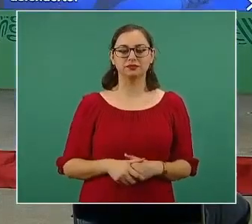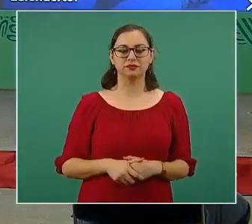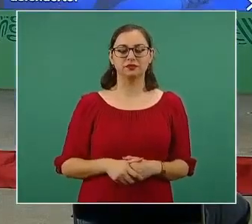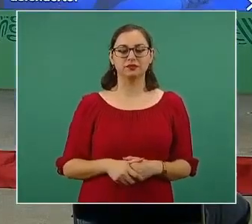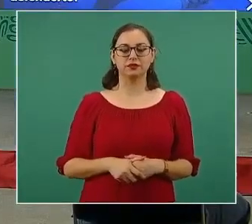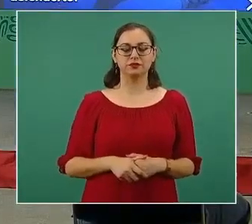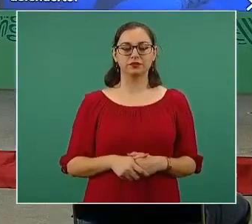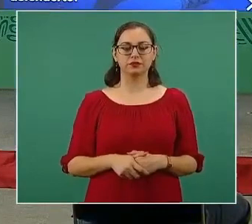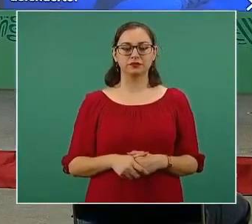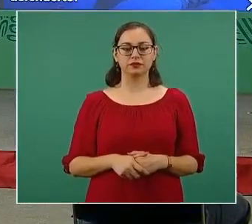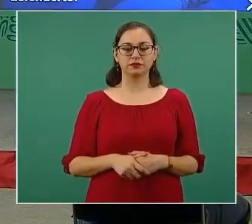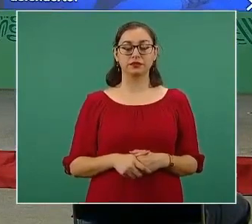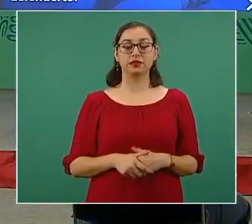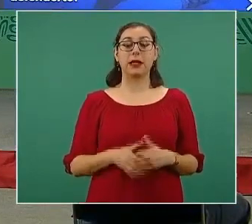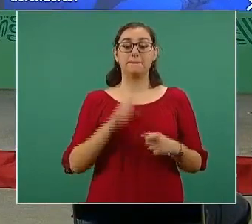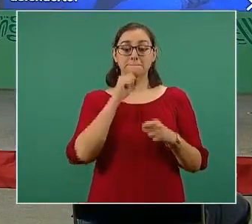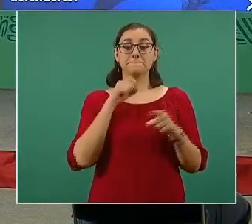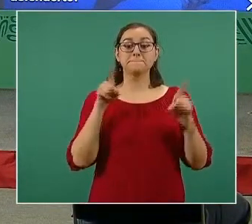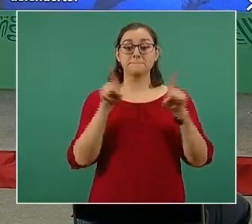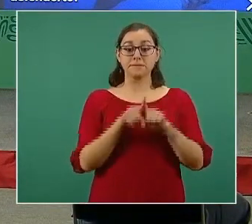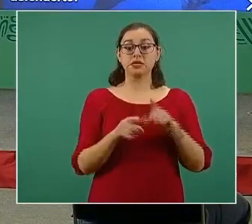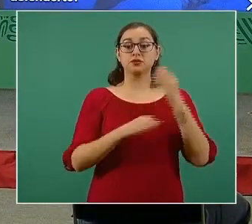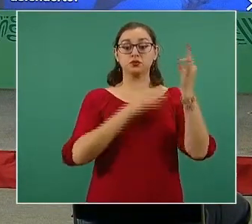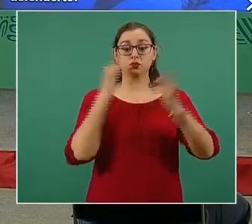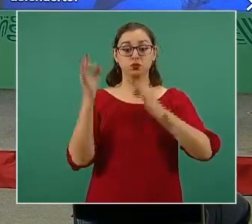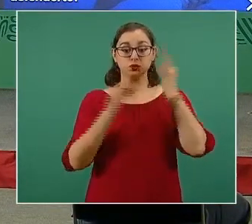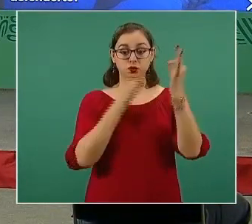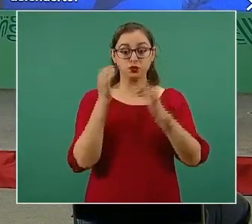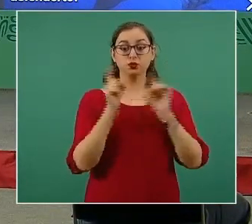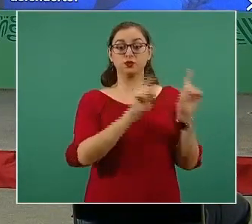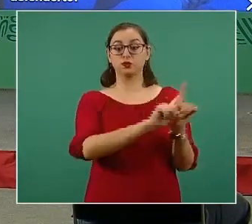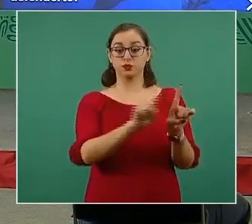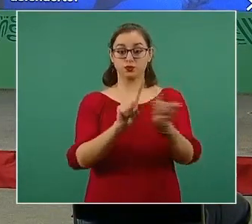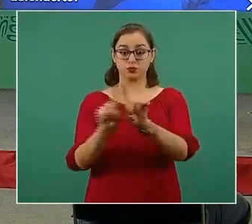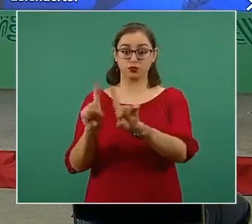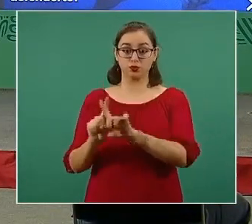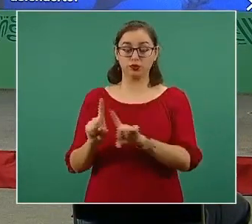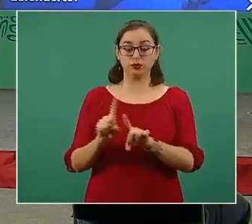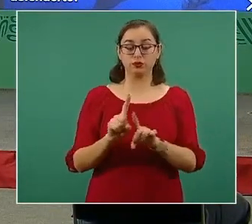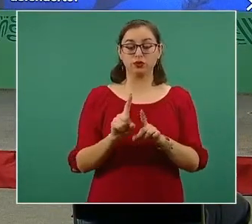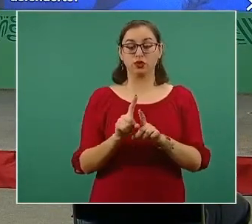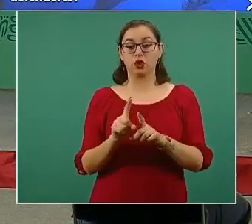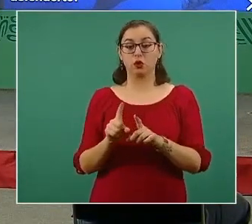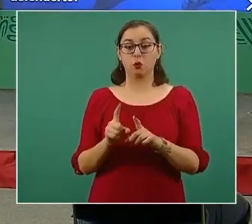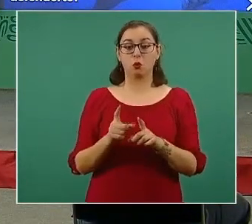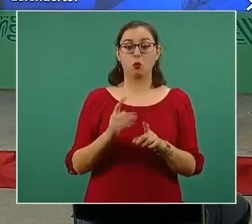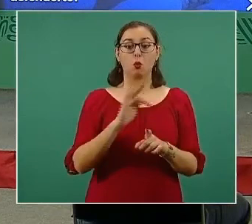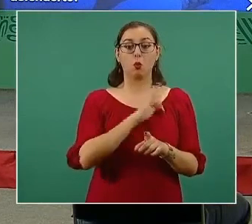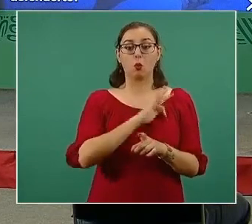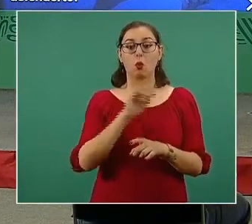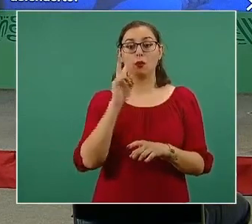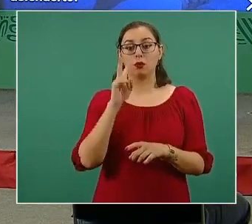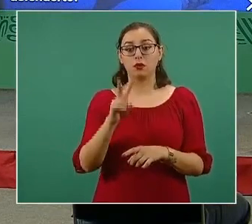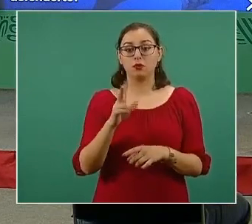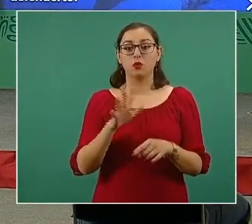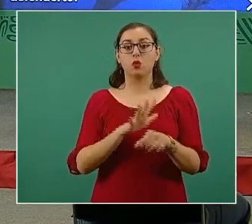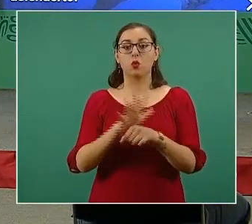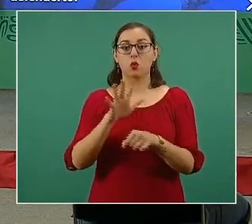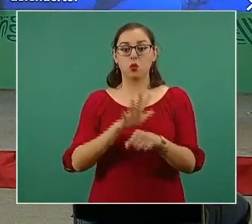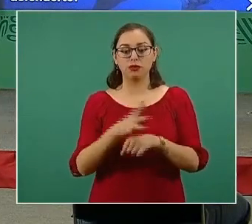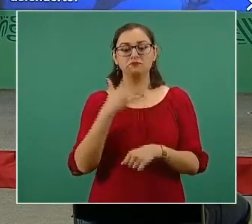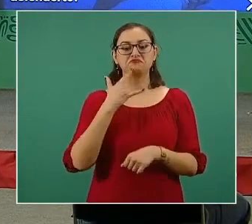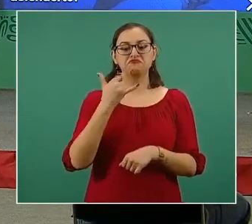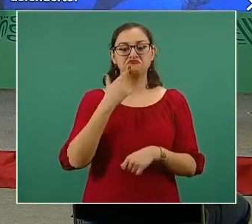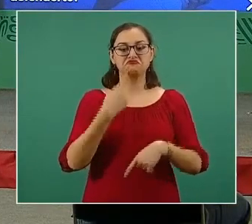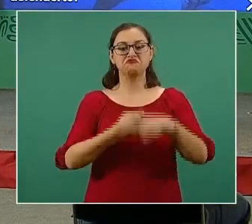Sobre las noticias, como comentaba, pues hay múltiples noticias. Aquí básicamente tenemos esta que dice de gestión diplomática